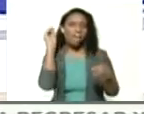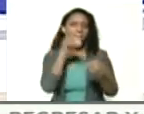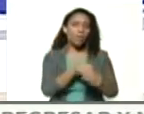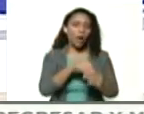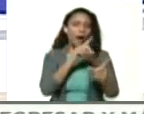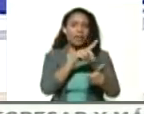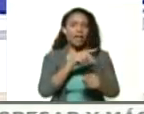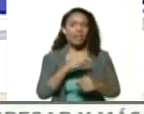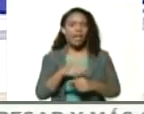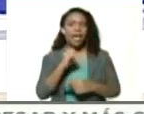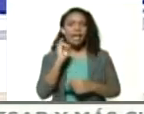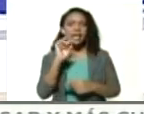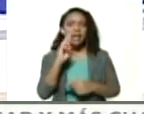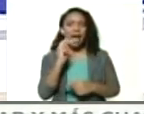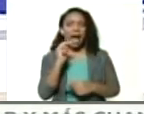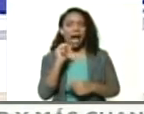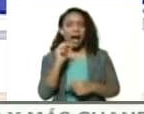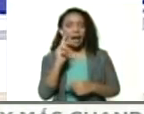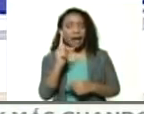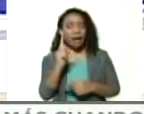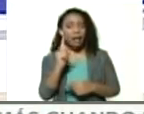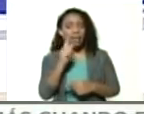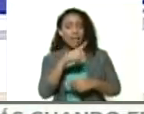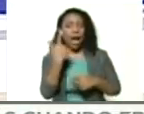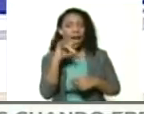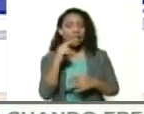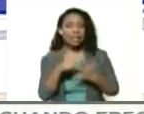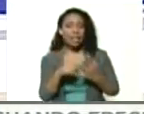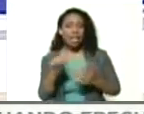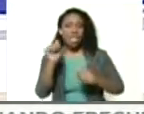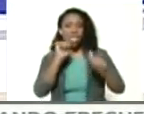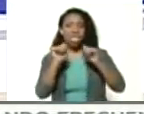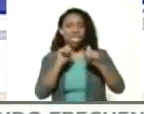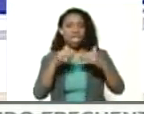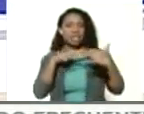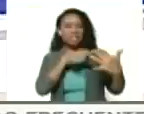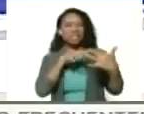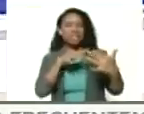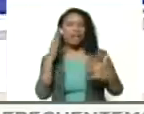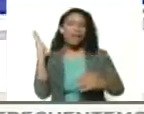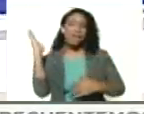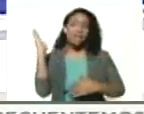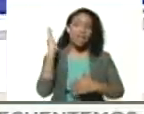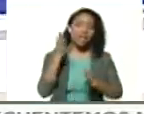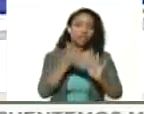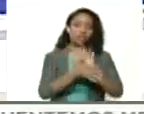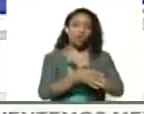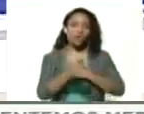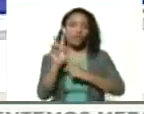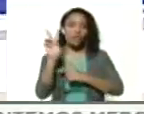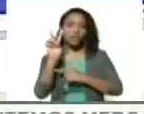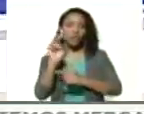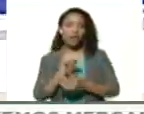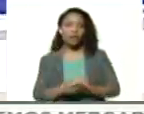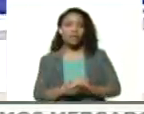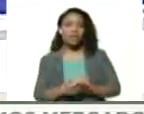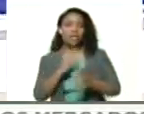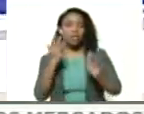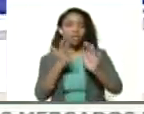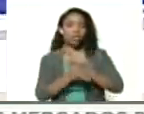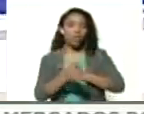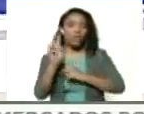Irak, y así, bueno, borracho de guerra se viene sobre Venezuela, sobre